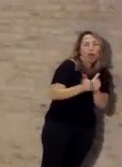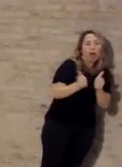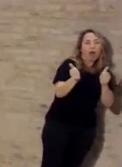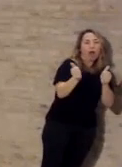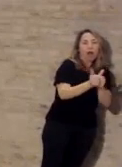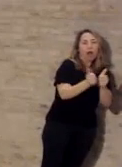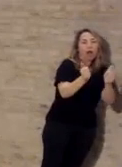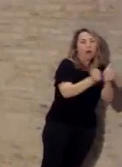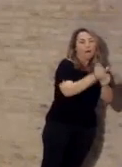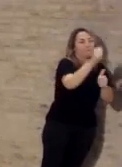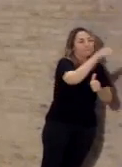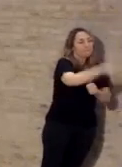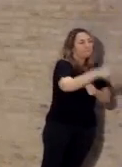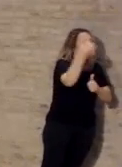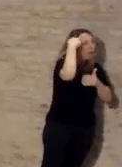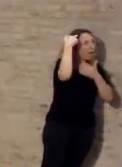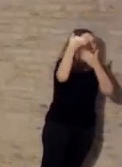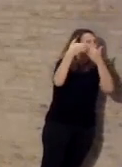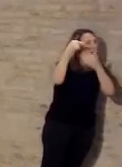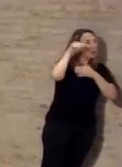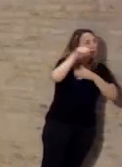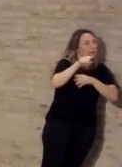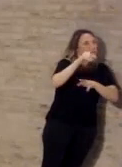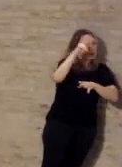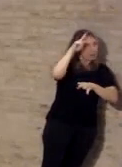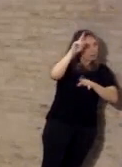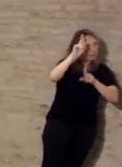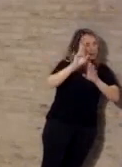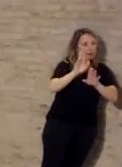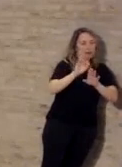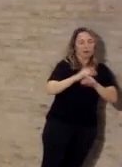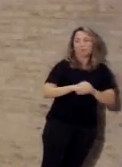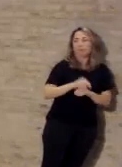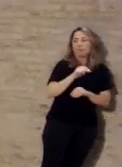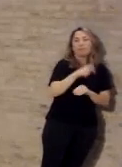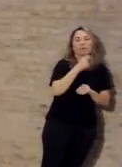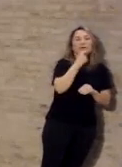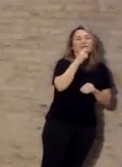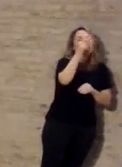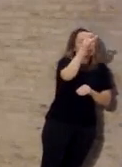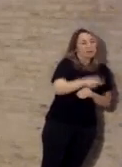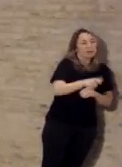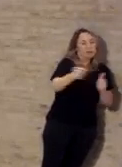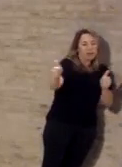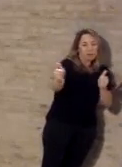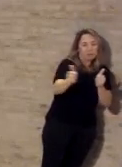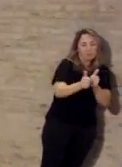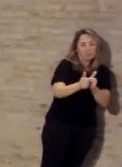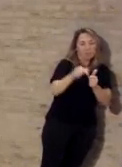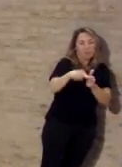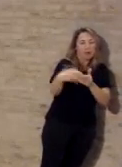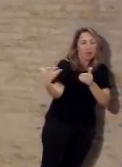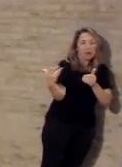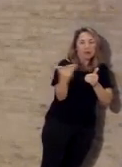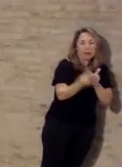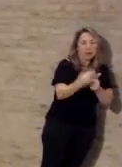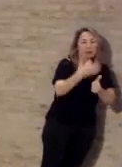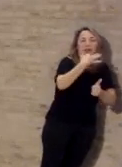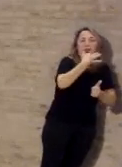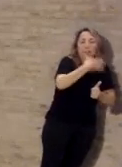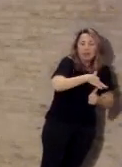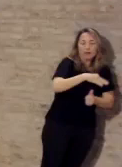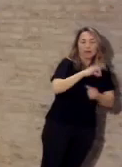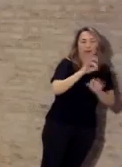apoyos o respetarse la capacidad jurídica de esa persona y si esa persona va con un apoyo que es la persona que le